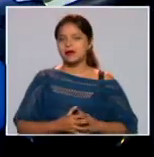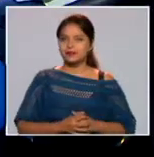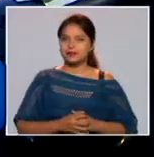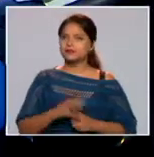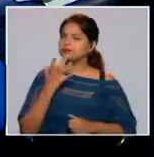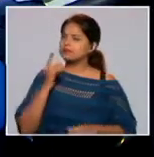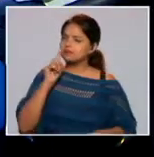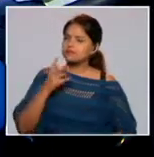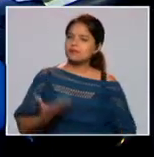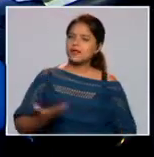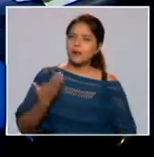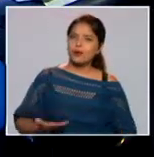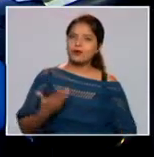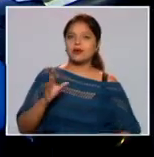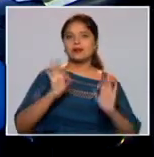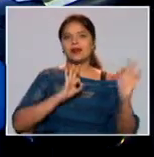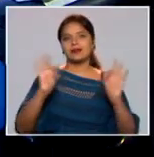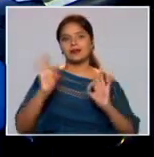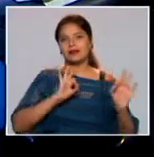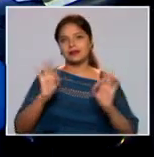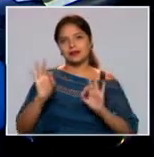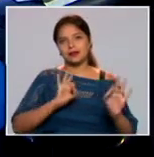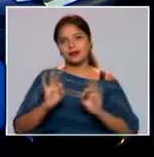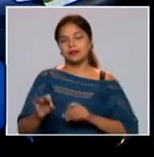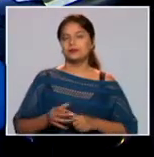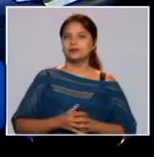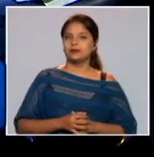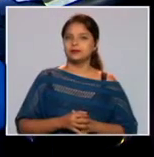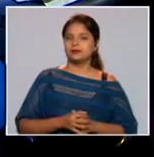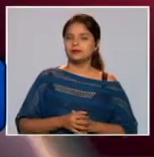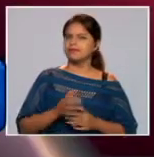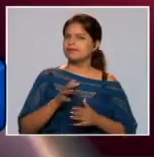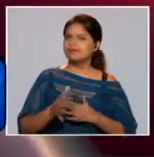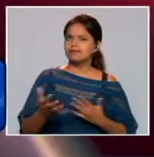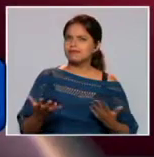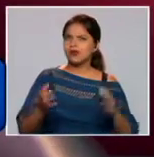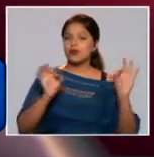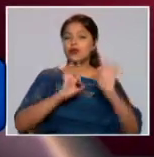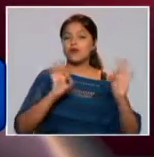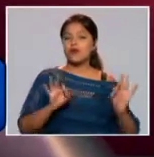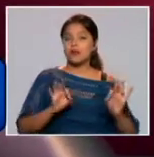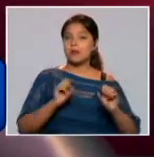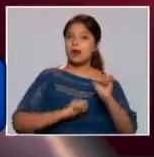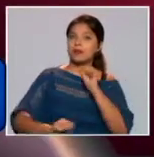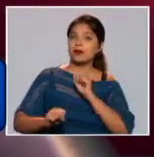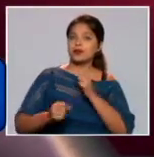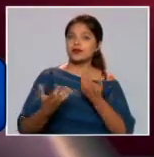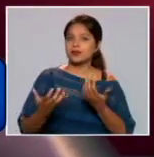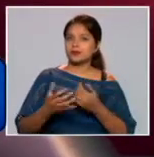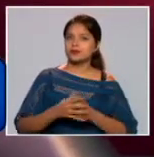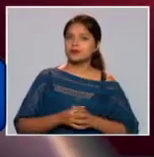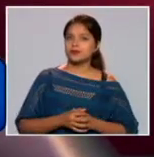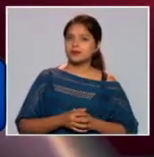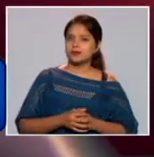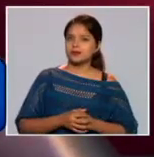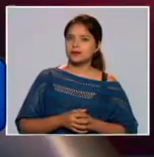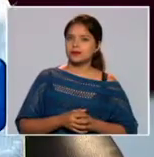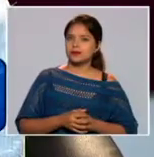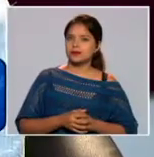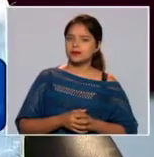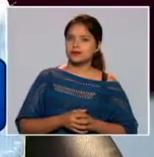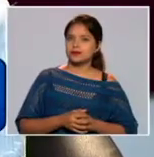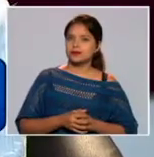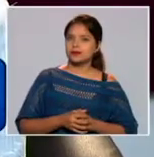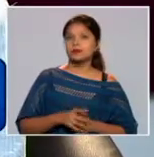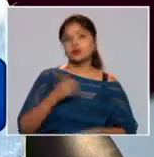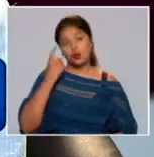de la importancia del teatro esto sería una herramienta para la como tal yo